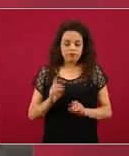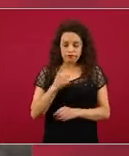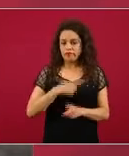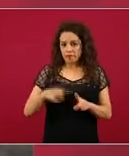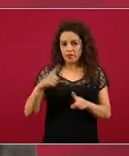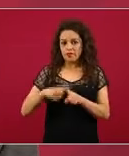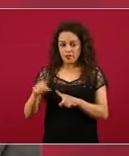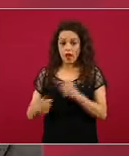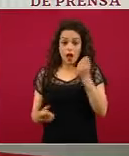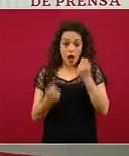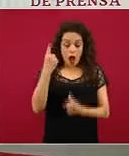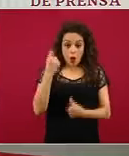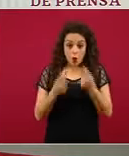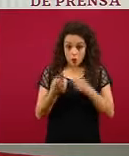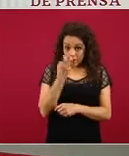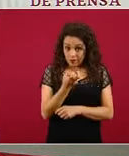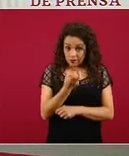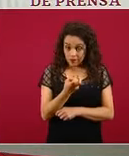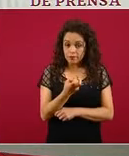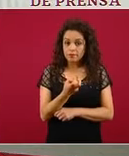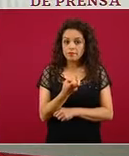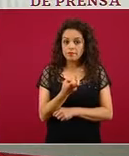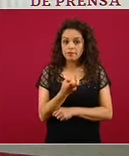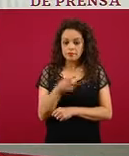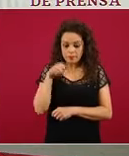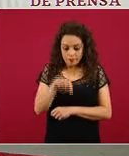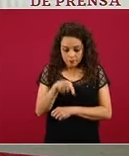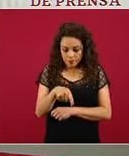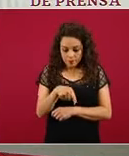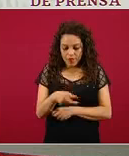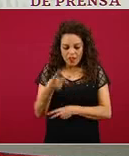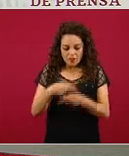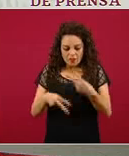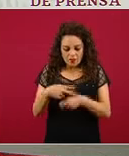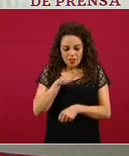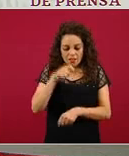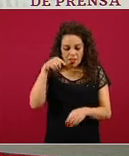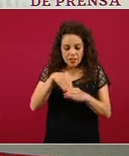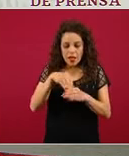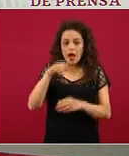de estos tipos de glóbulo blanco fabrican anticuerpos, y